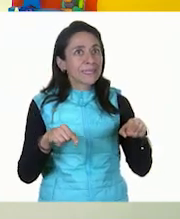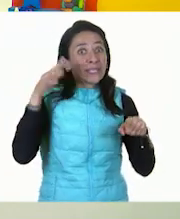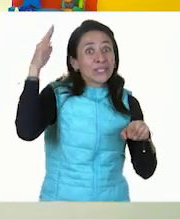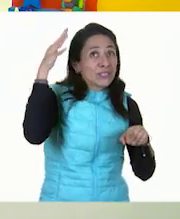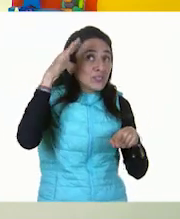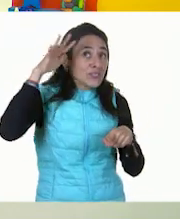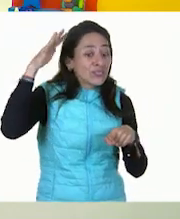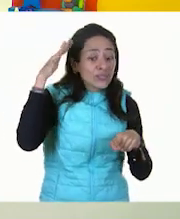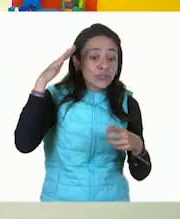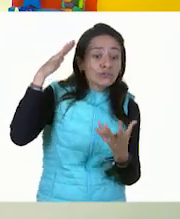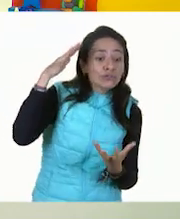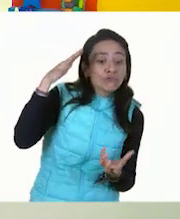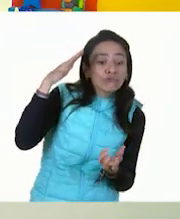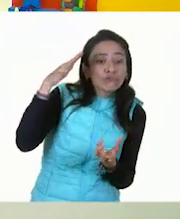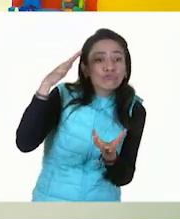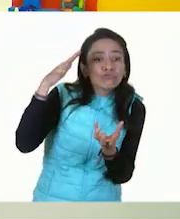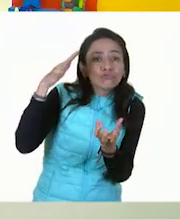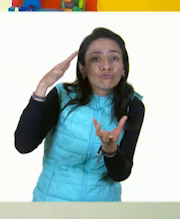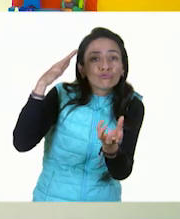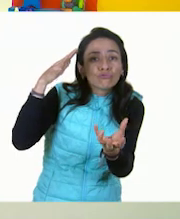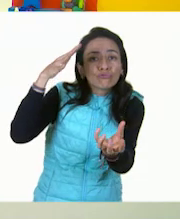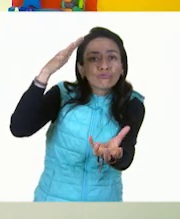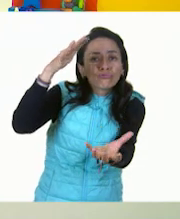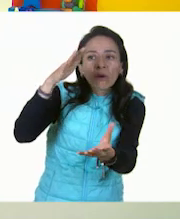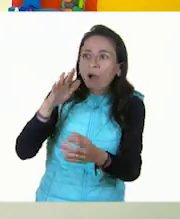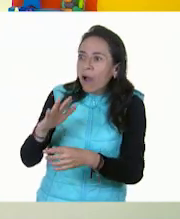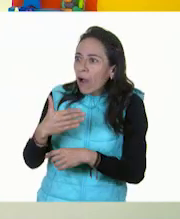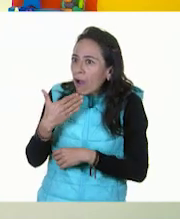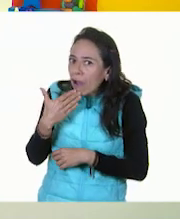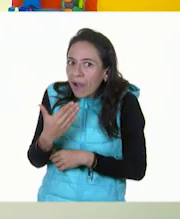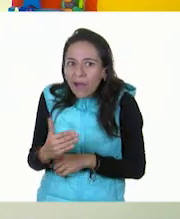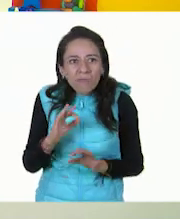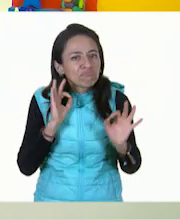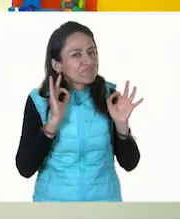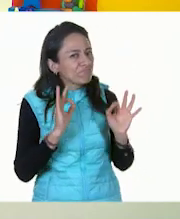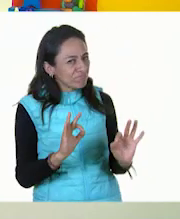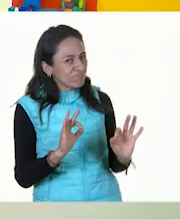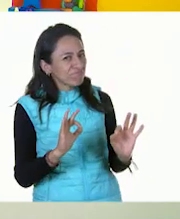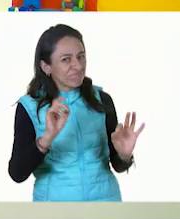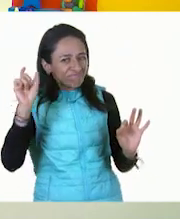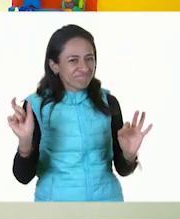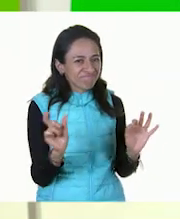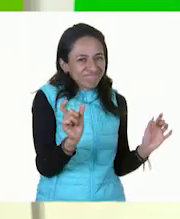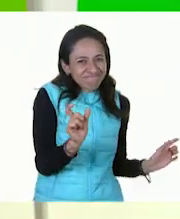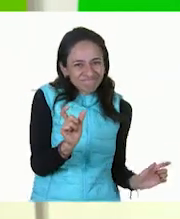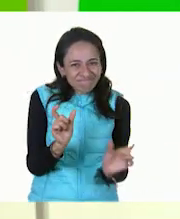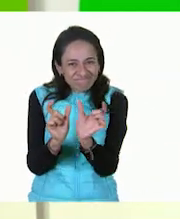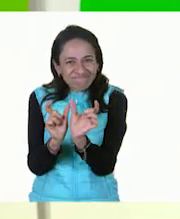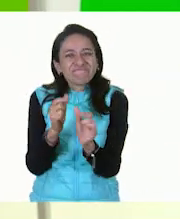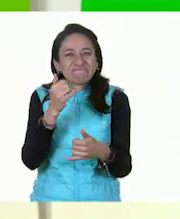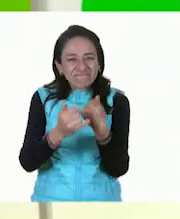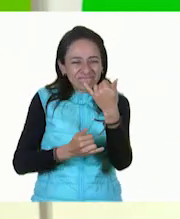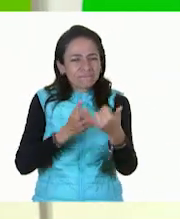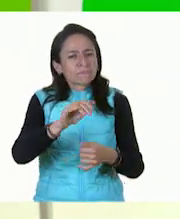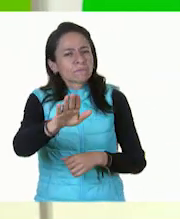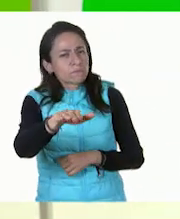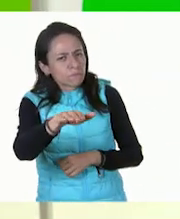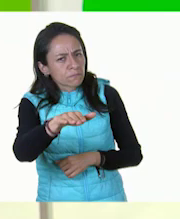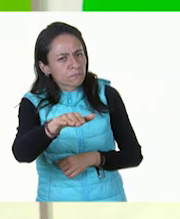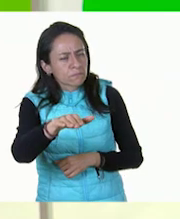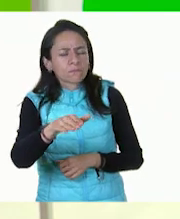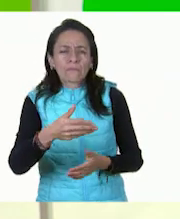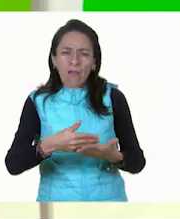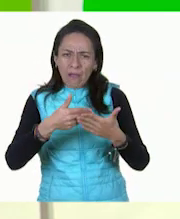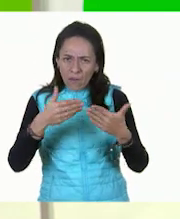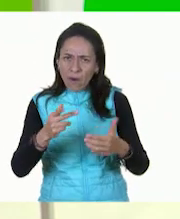¡Bravo! Muy bien, nos está saliendo excelente. Salió muy bien ese juego combinado. Oigan, ahora que ya sabemos